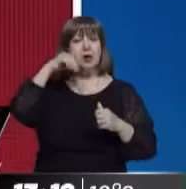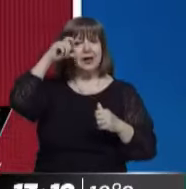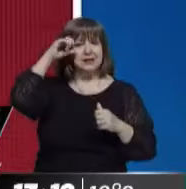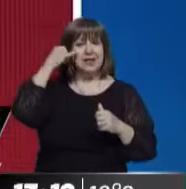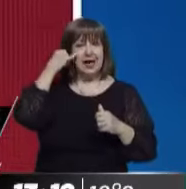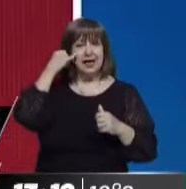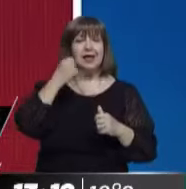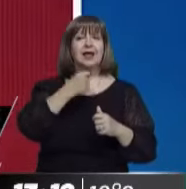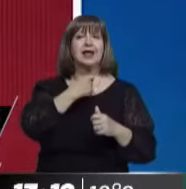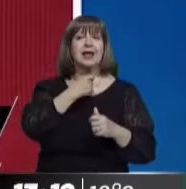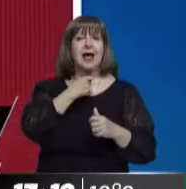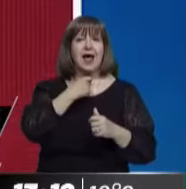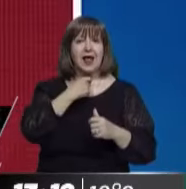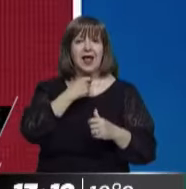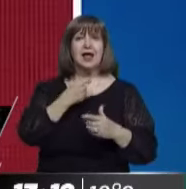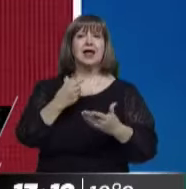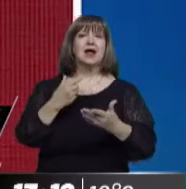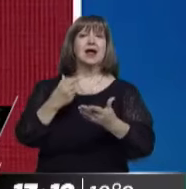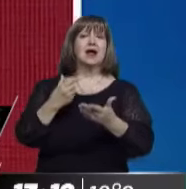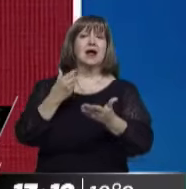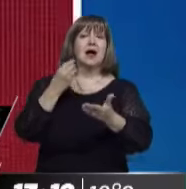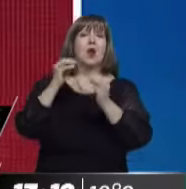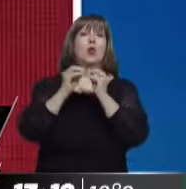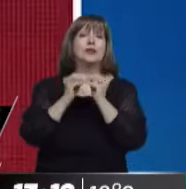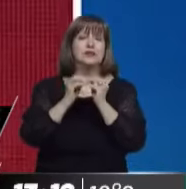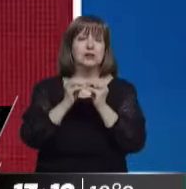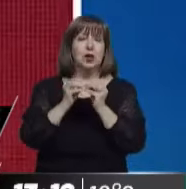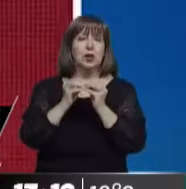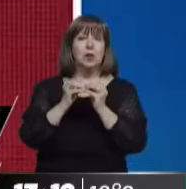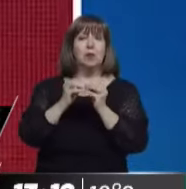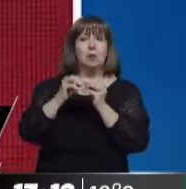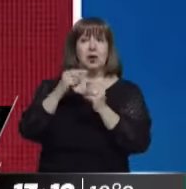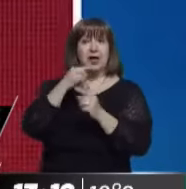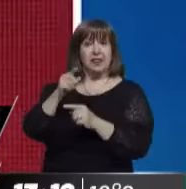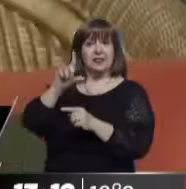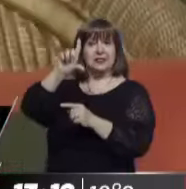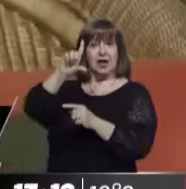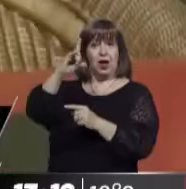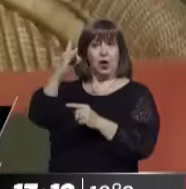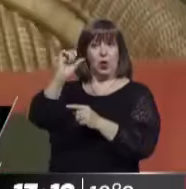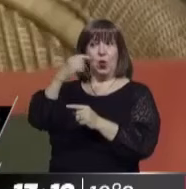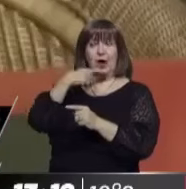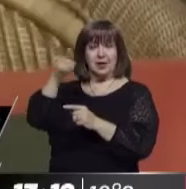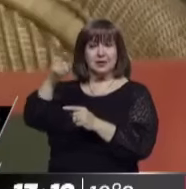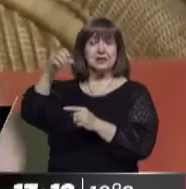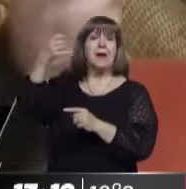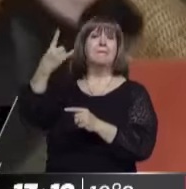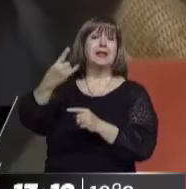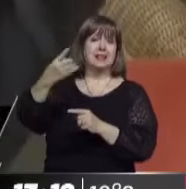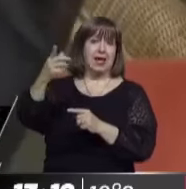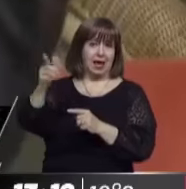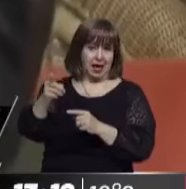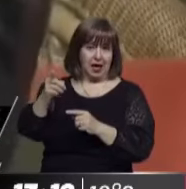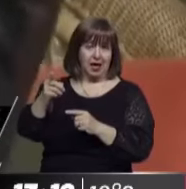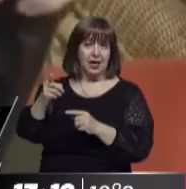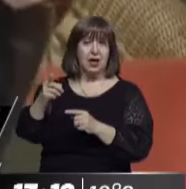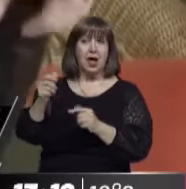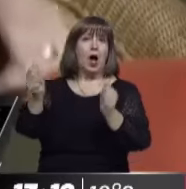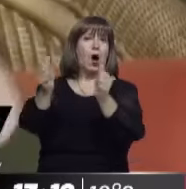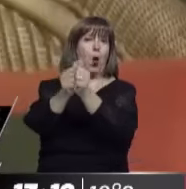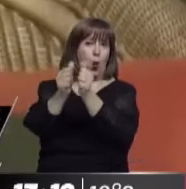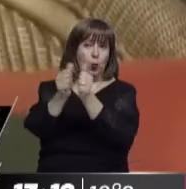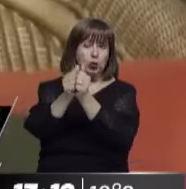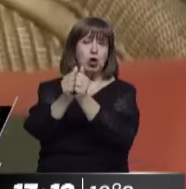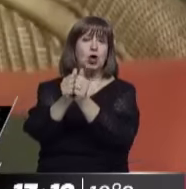por todo ante la justicia, absolutamente por todo. Y dice que quiere que se sepa la verdad con el tema